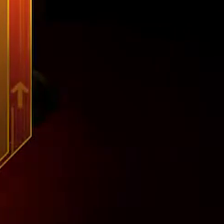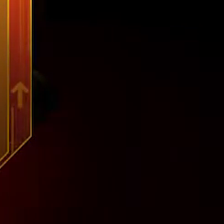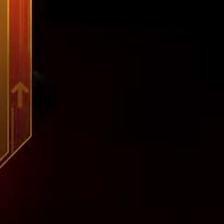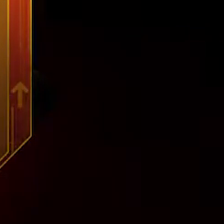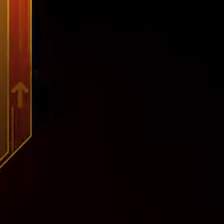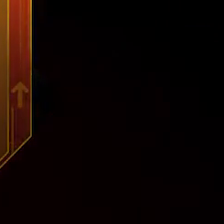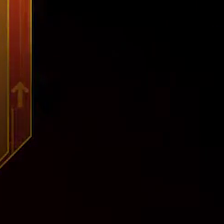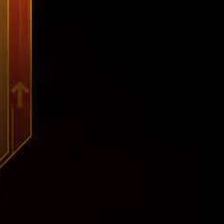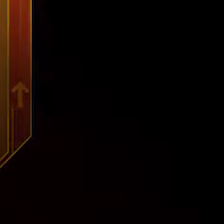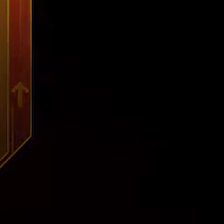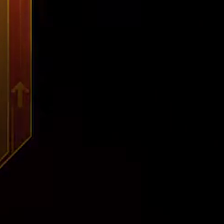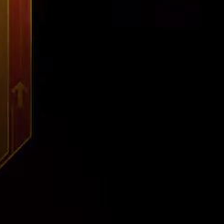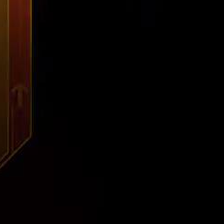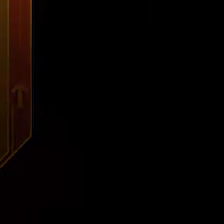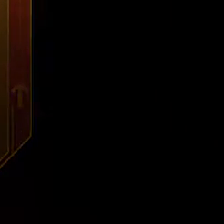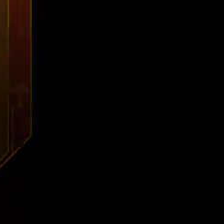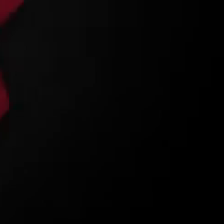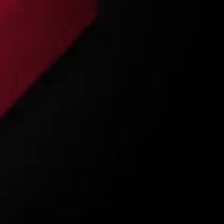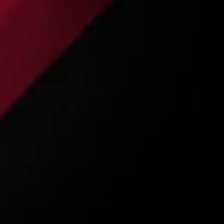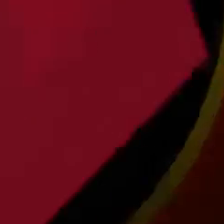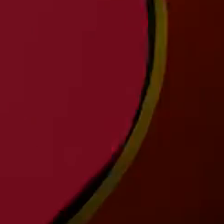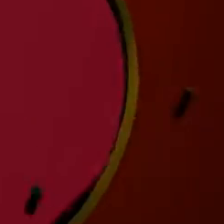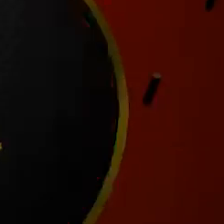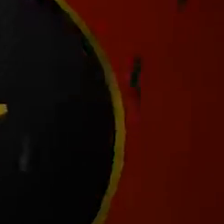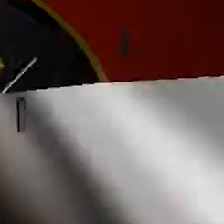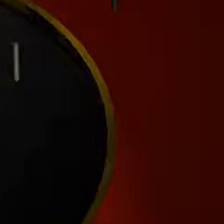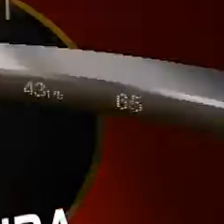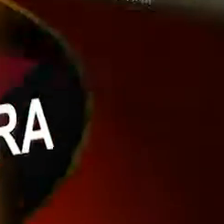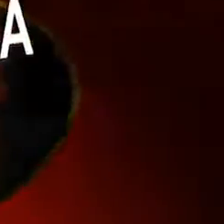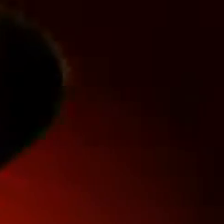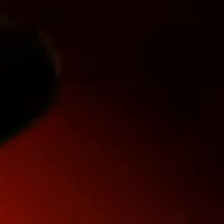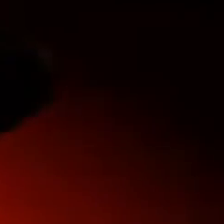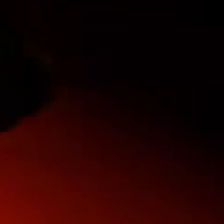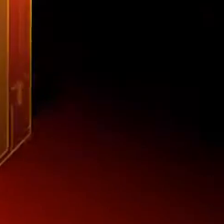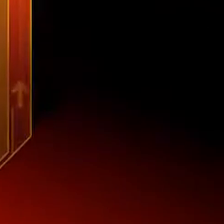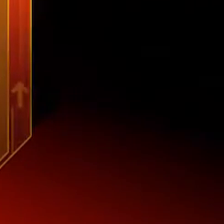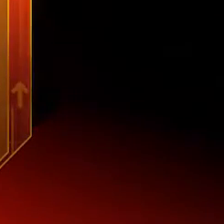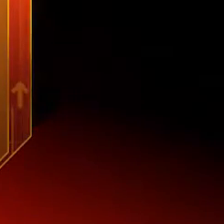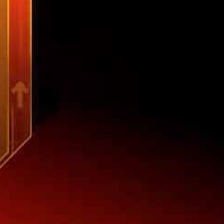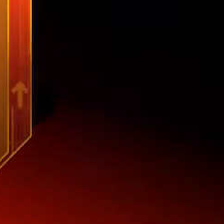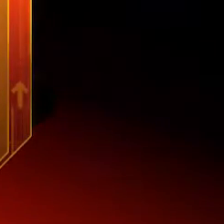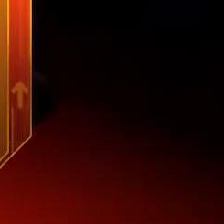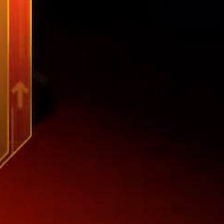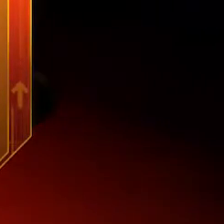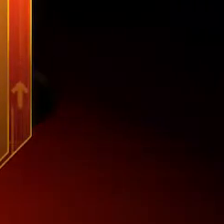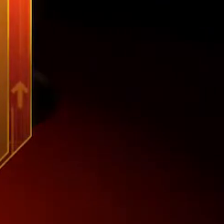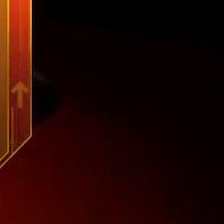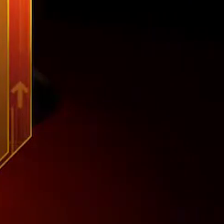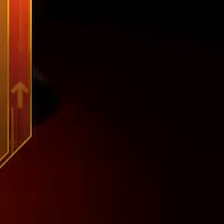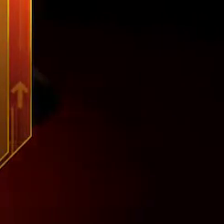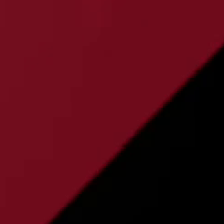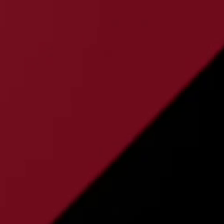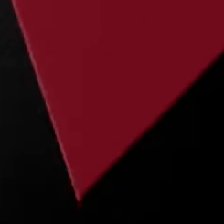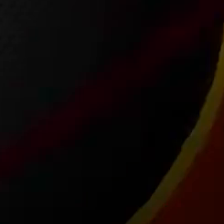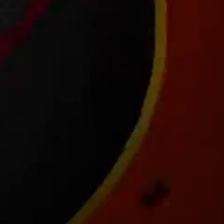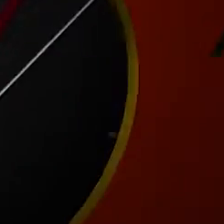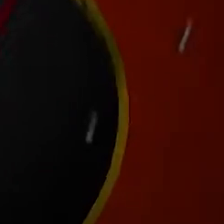La libra de café en Nueva York se pagó $1.58. El precio interno del café en Manizales y Pereira,